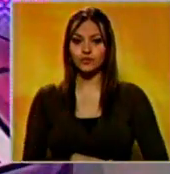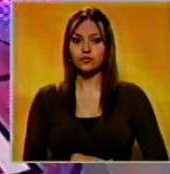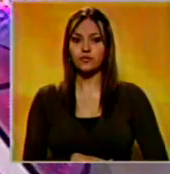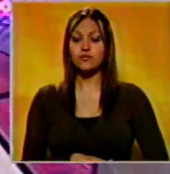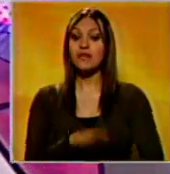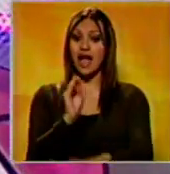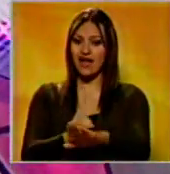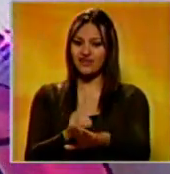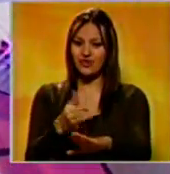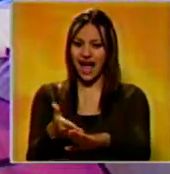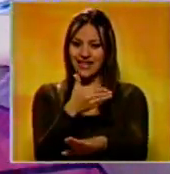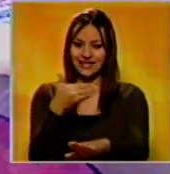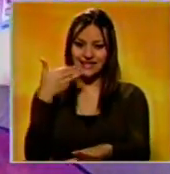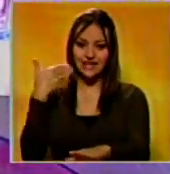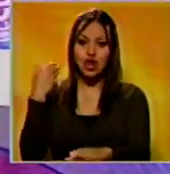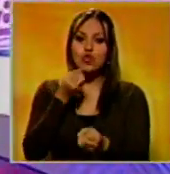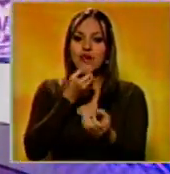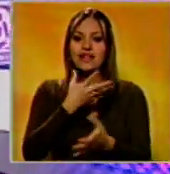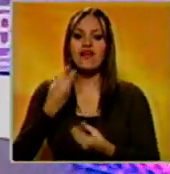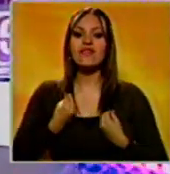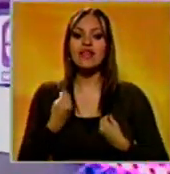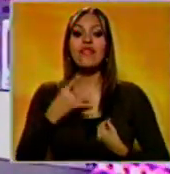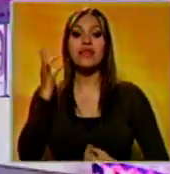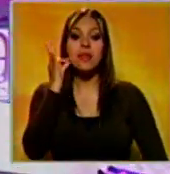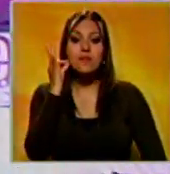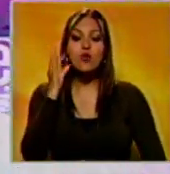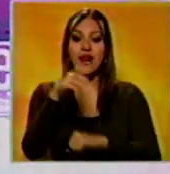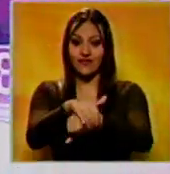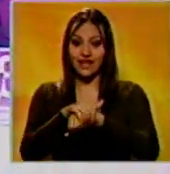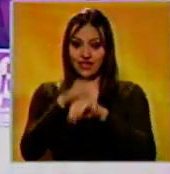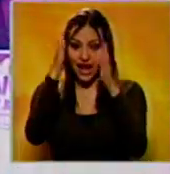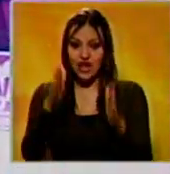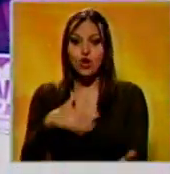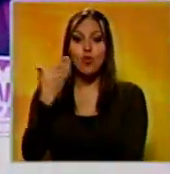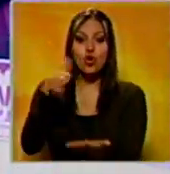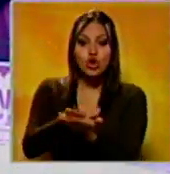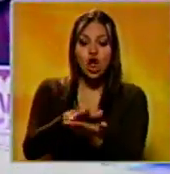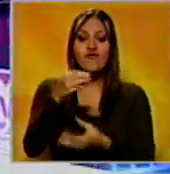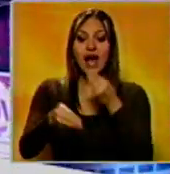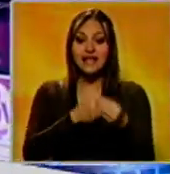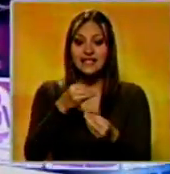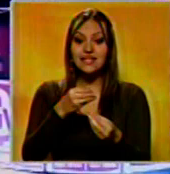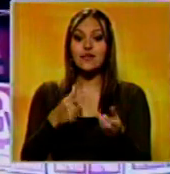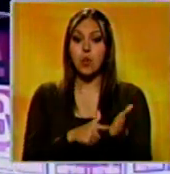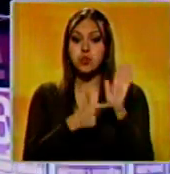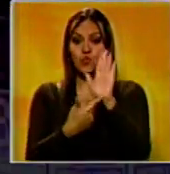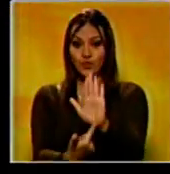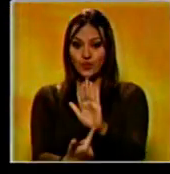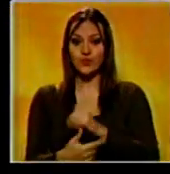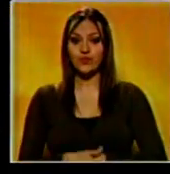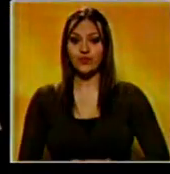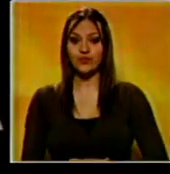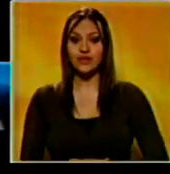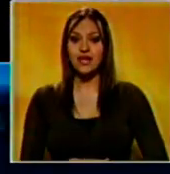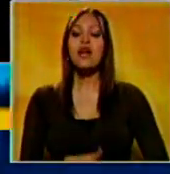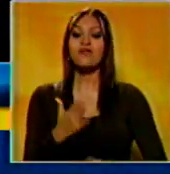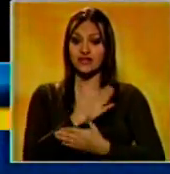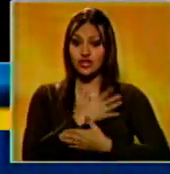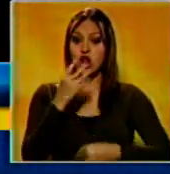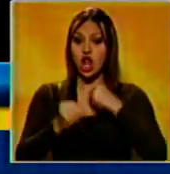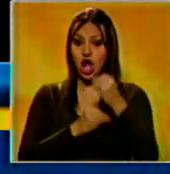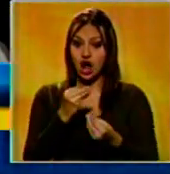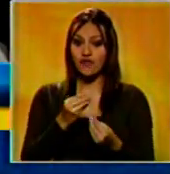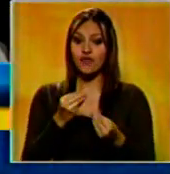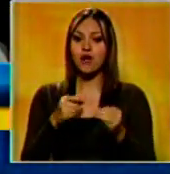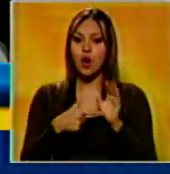anunciado documental que contará la vida de la fallecida cantante británica Amy Winehouse será estrenado en el Festival de Cannes. La premier se realizará entre